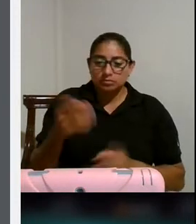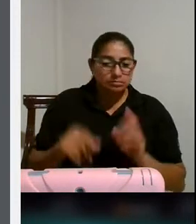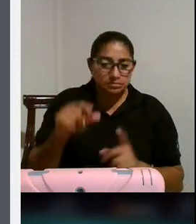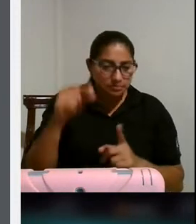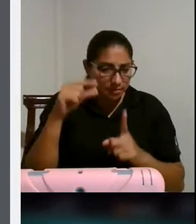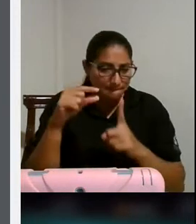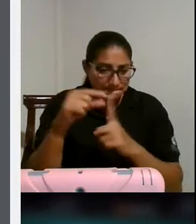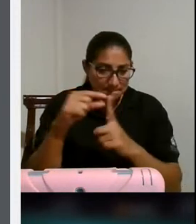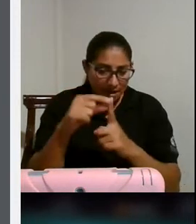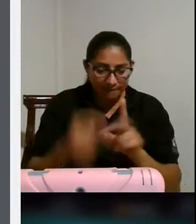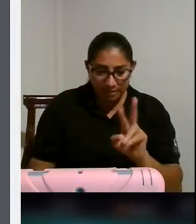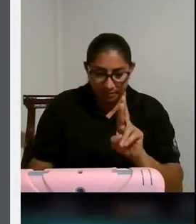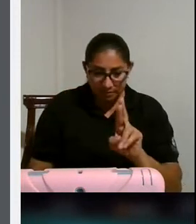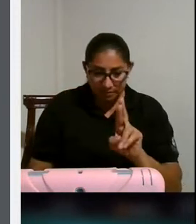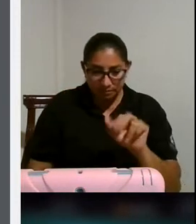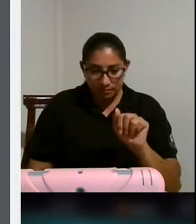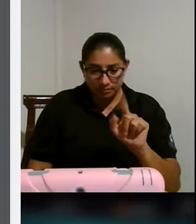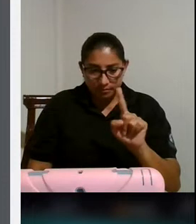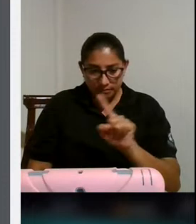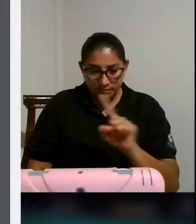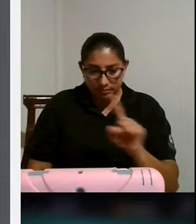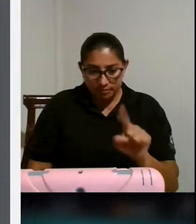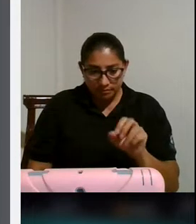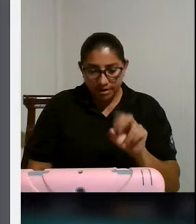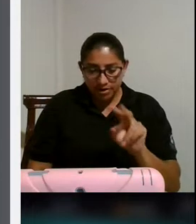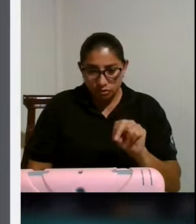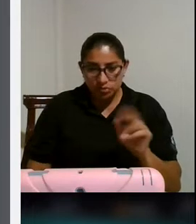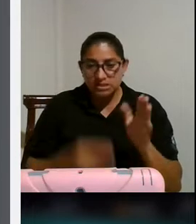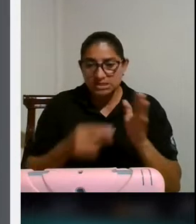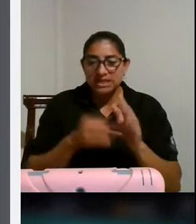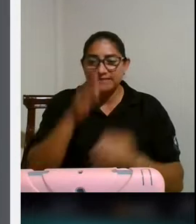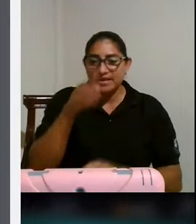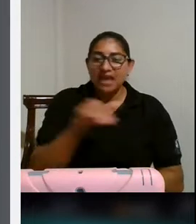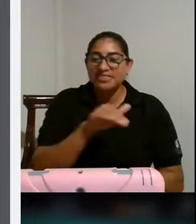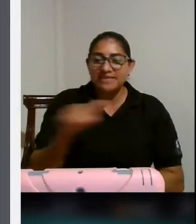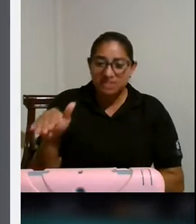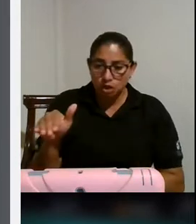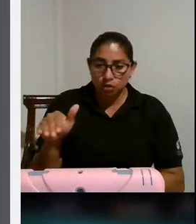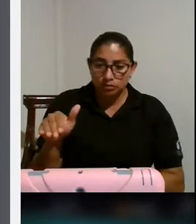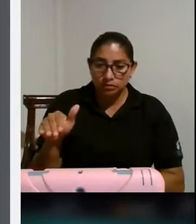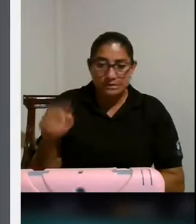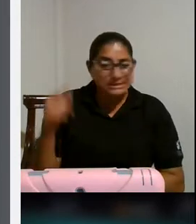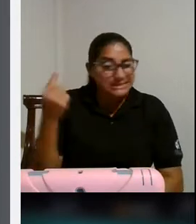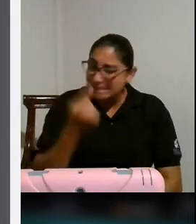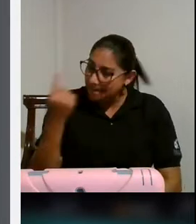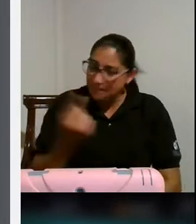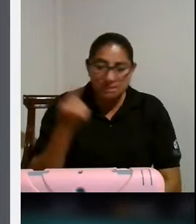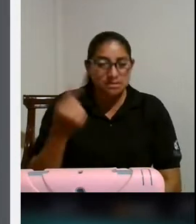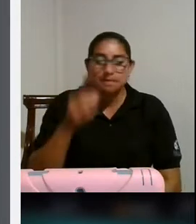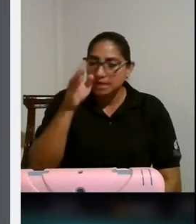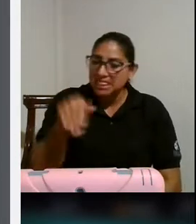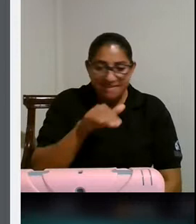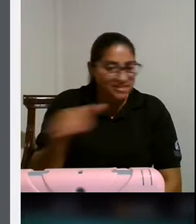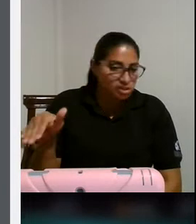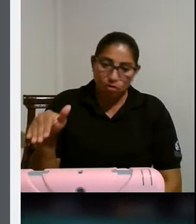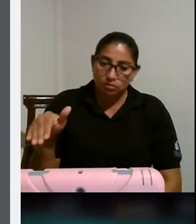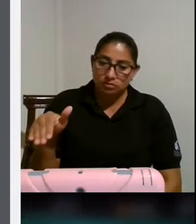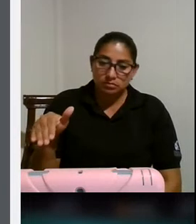aumenta, si usted está vendiendo 100 unidades, lo que tiene que hacer es tomar